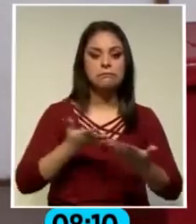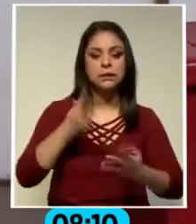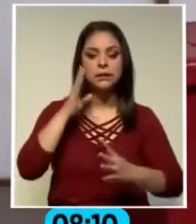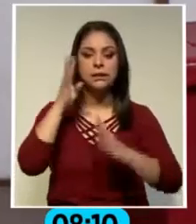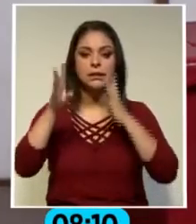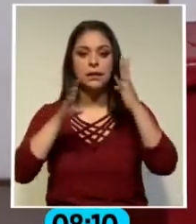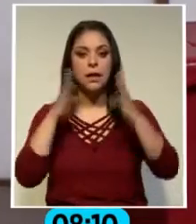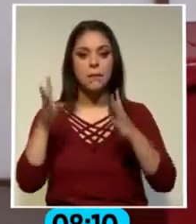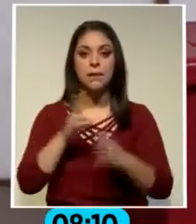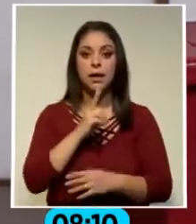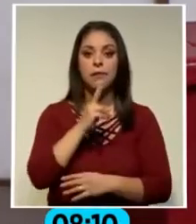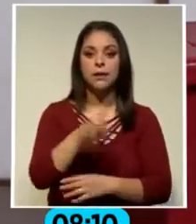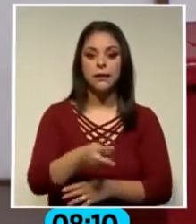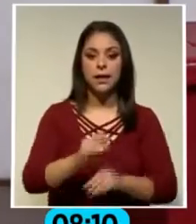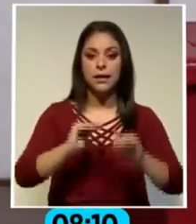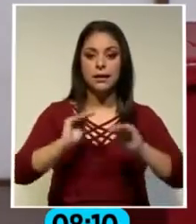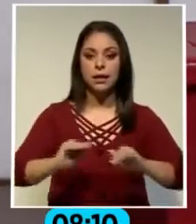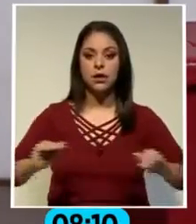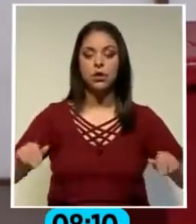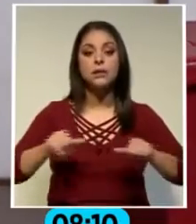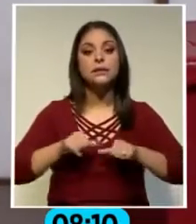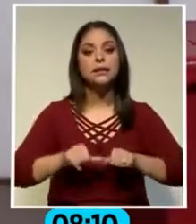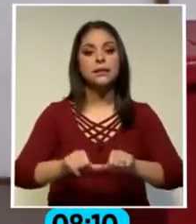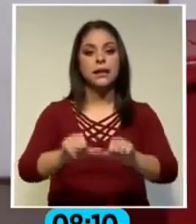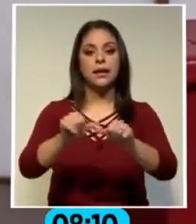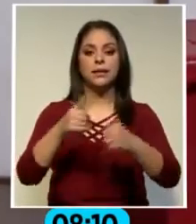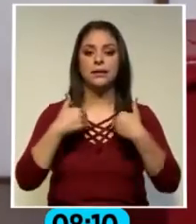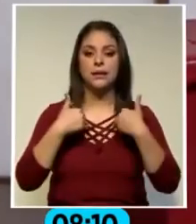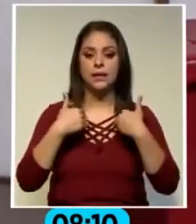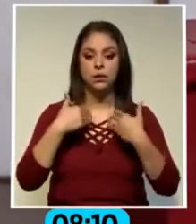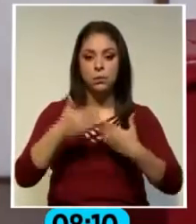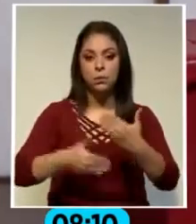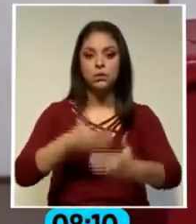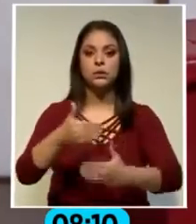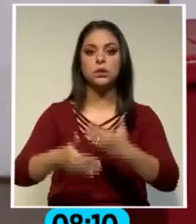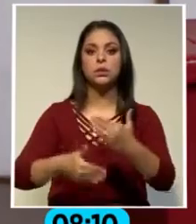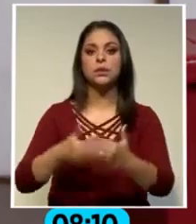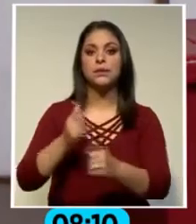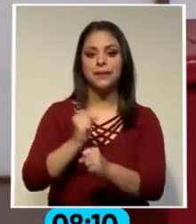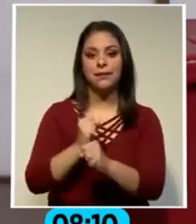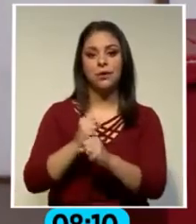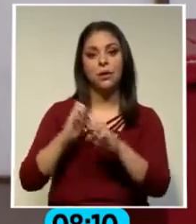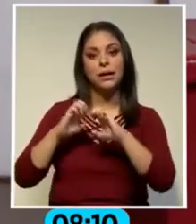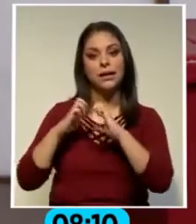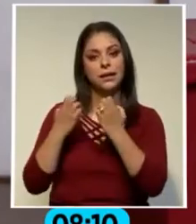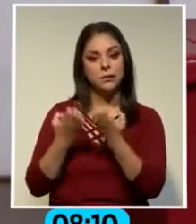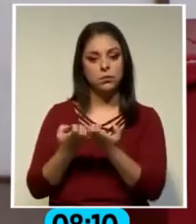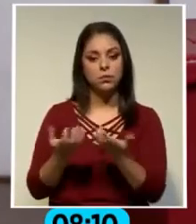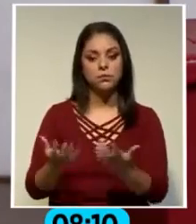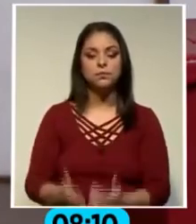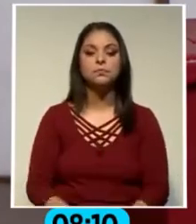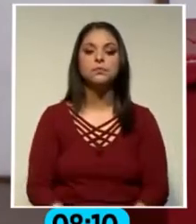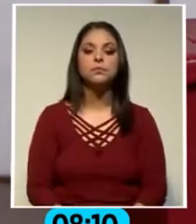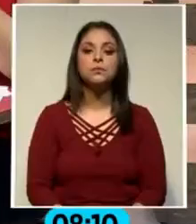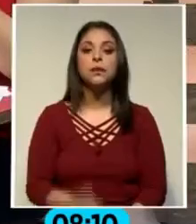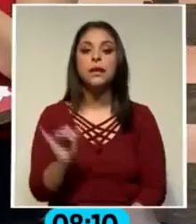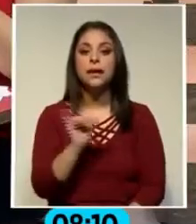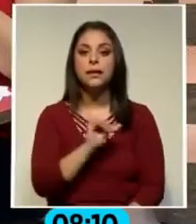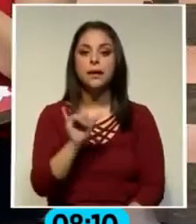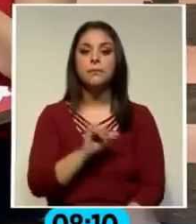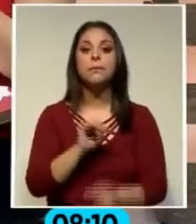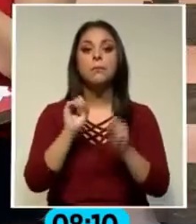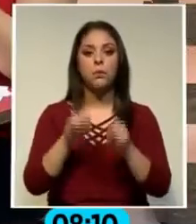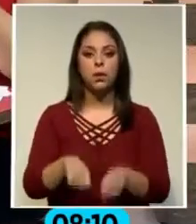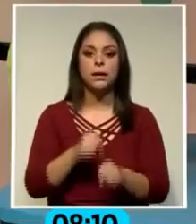que de verdad los niños continúen llevando este proceso adelante de trabajar en equipo. Vamos a ver. Y que también puedan trabajar con su